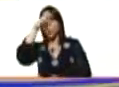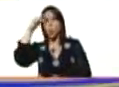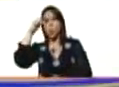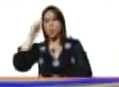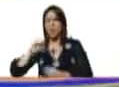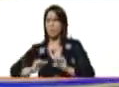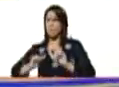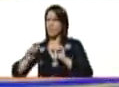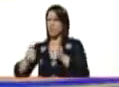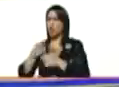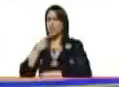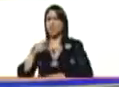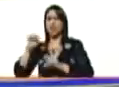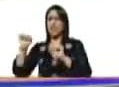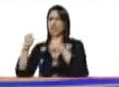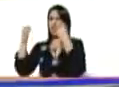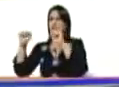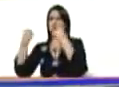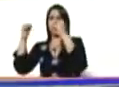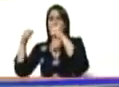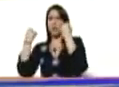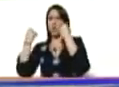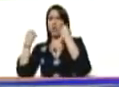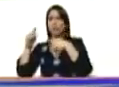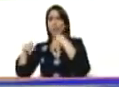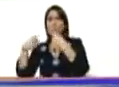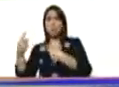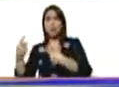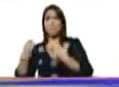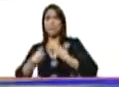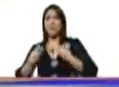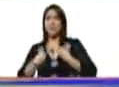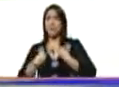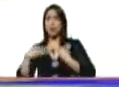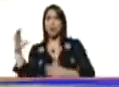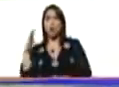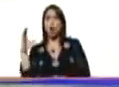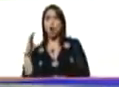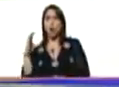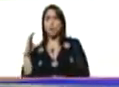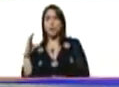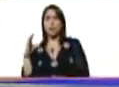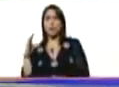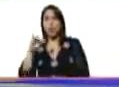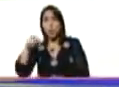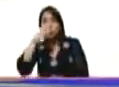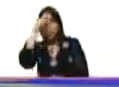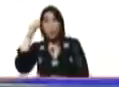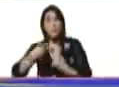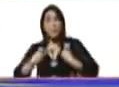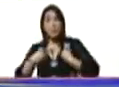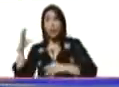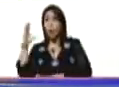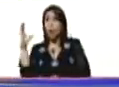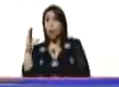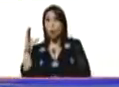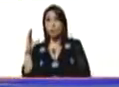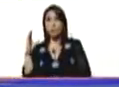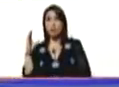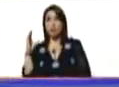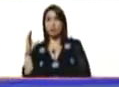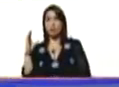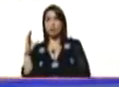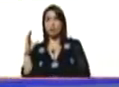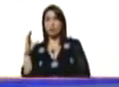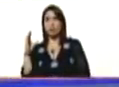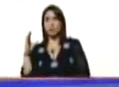sanciones, sanciones, sanciones. Y después se fue a vivir a Bogotá en una mansión. Julio Borges vive en Bogotá en una mansión, compatriotas que me